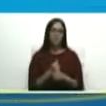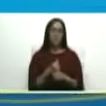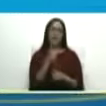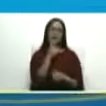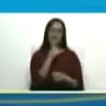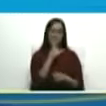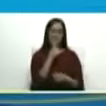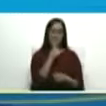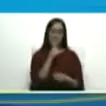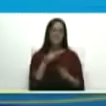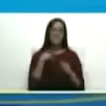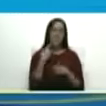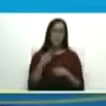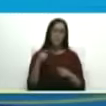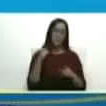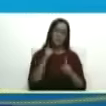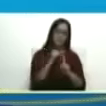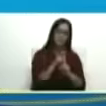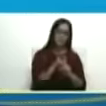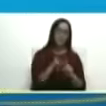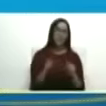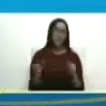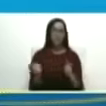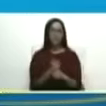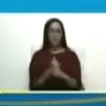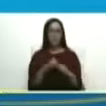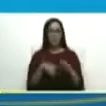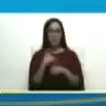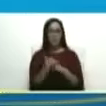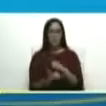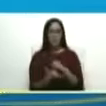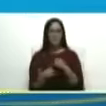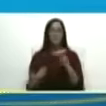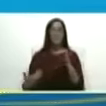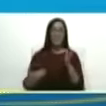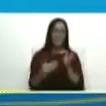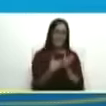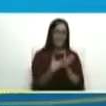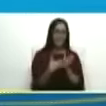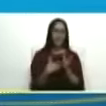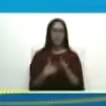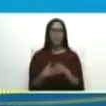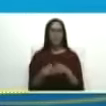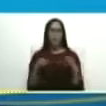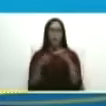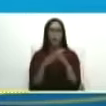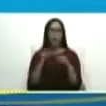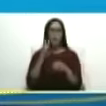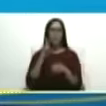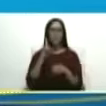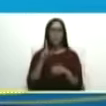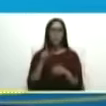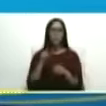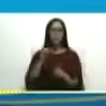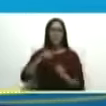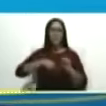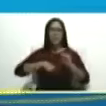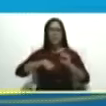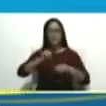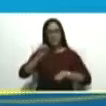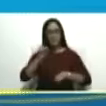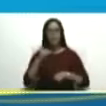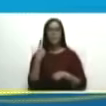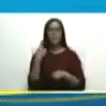quienes después nos llevaron a develar el plan del ataque a la Brigada 21 de San Cristóbal el 1 de enero